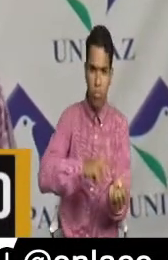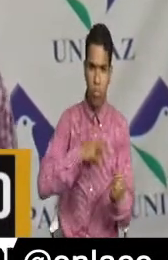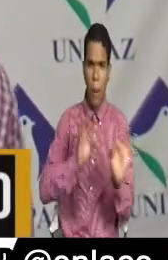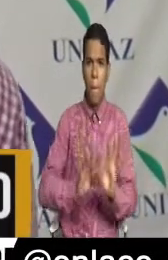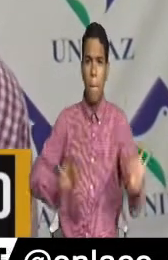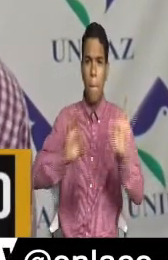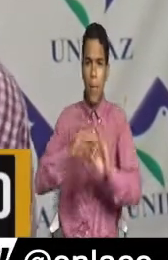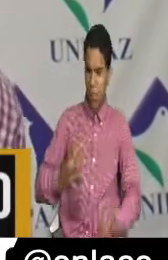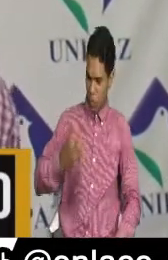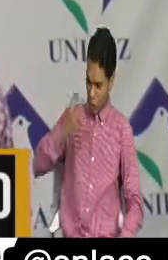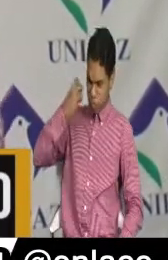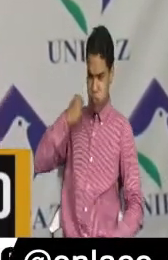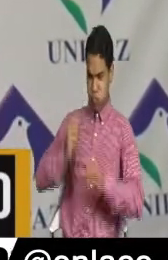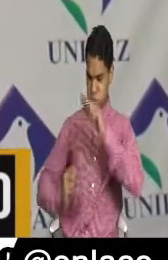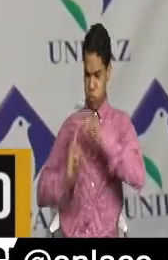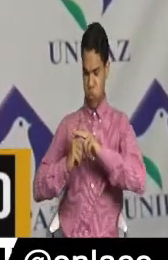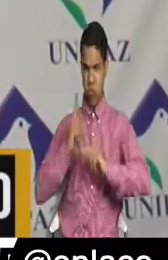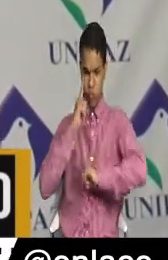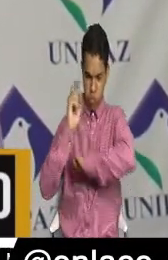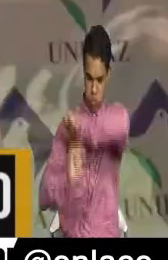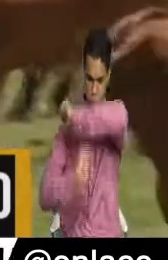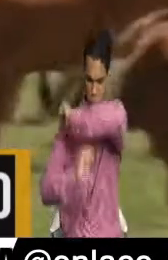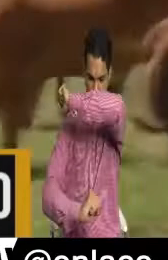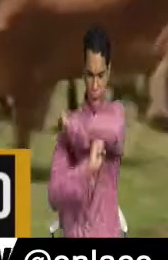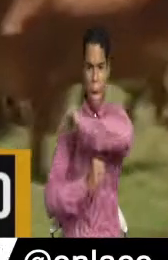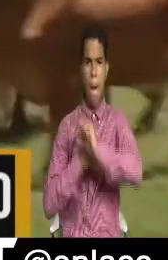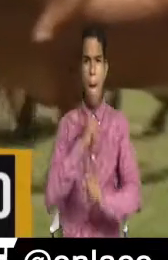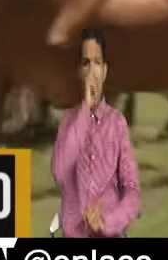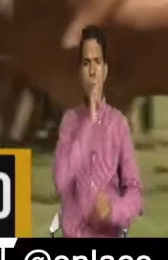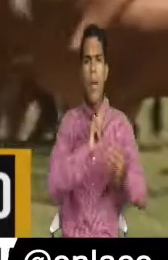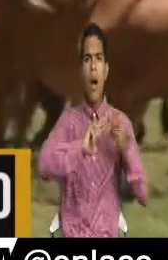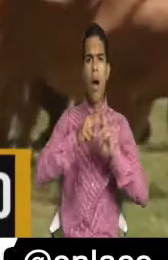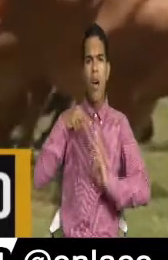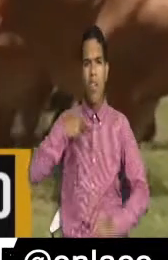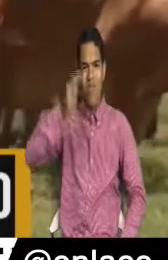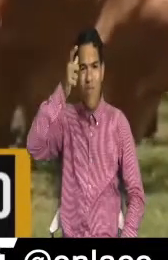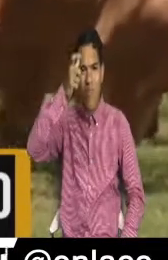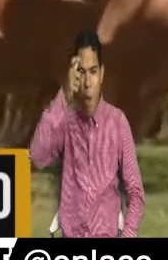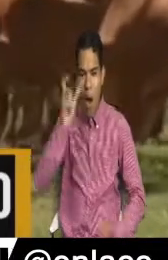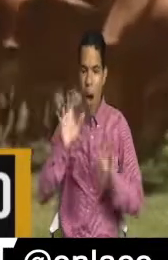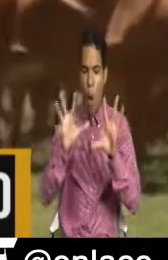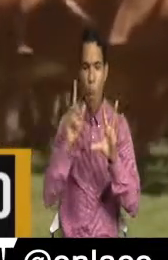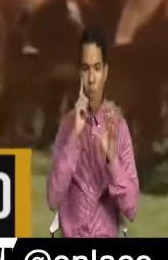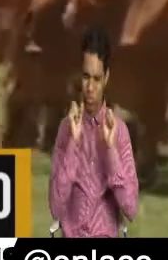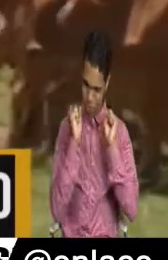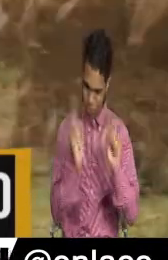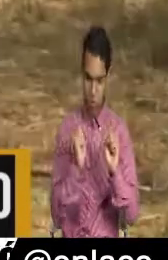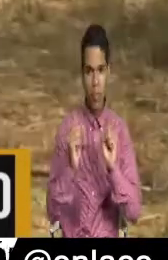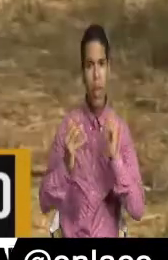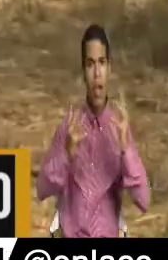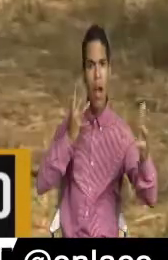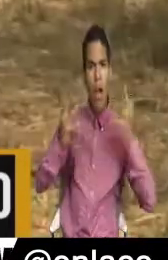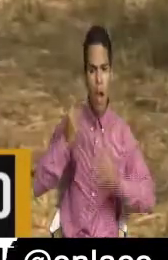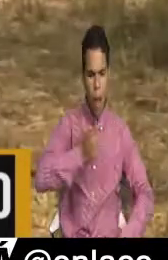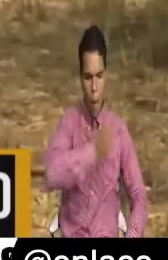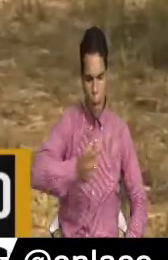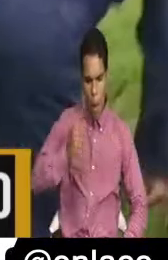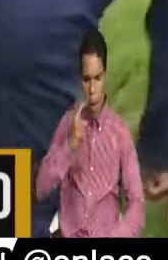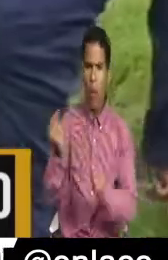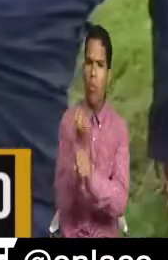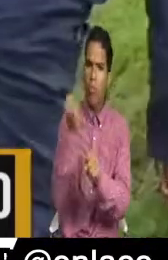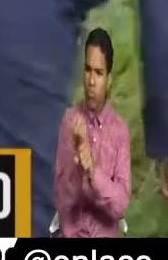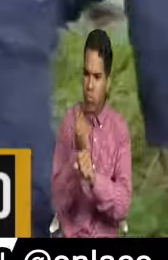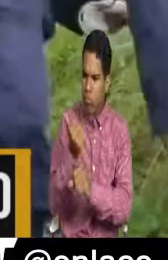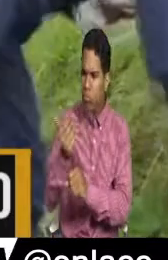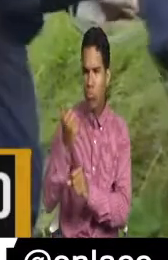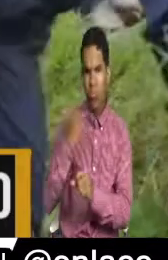principio de la base de la ganadería, de una ganadería rentable, para que el campesino pueda tener con pocas vacas